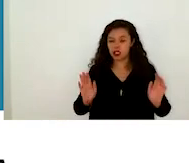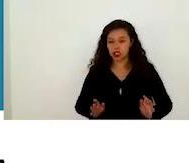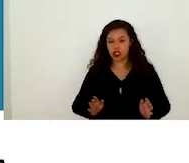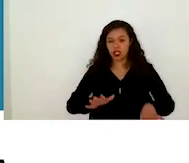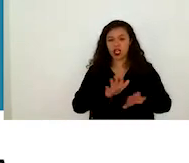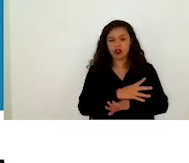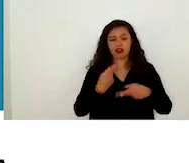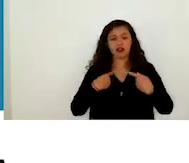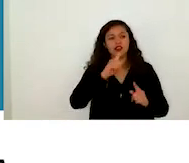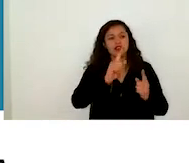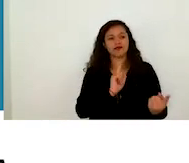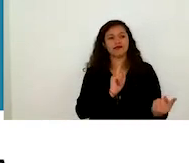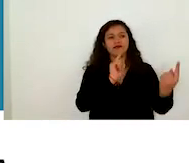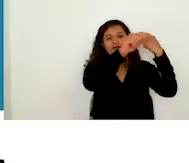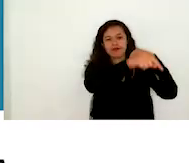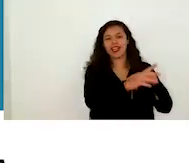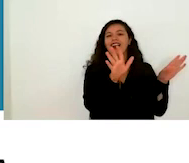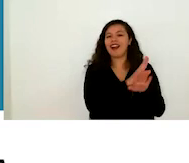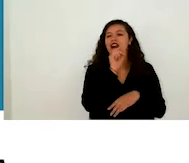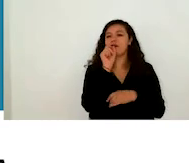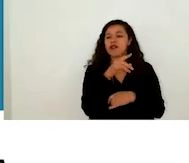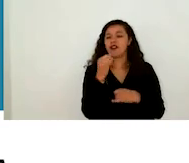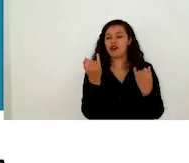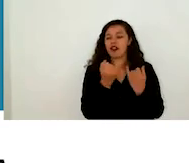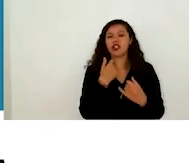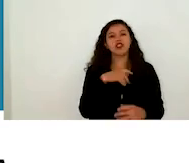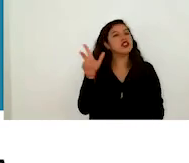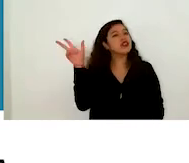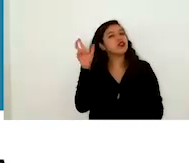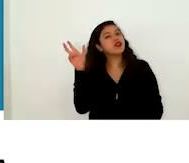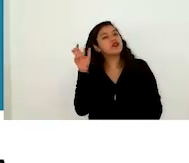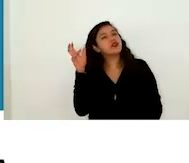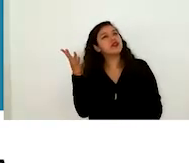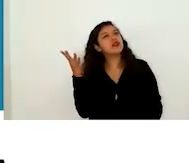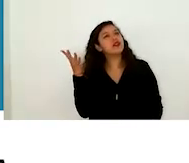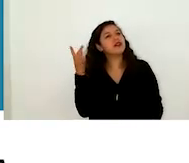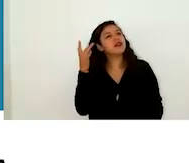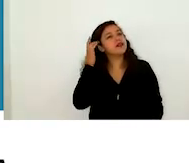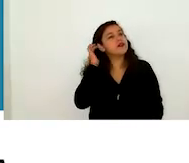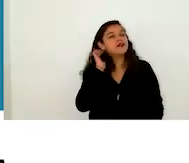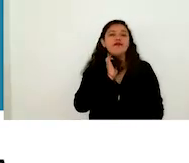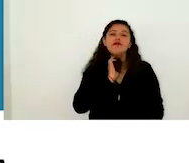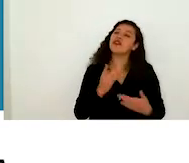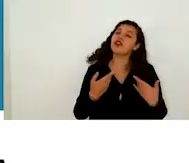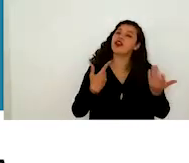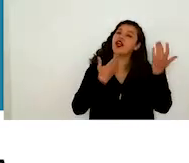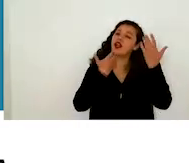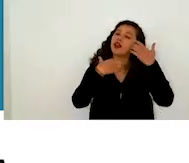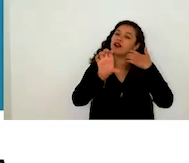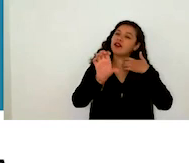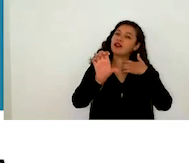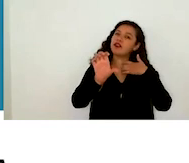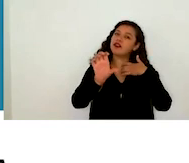cambia y claro al menos lo que escucho en este este comentario que nos esté